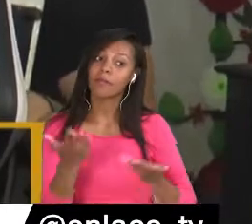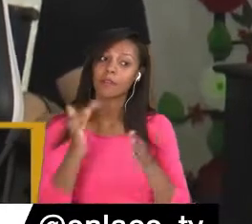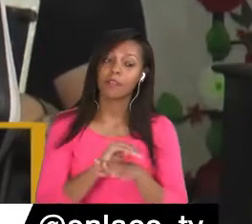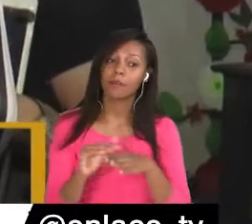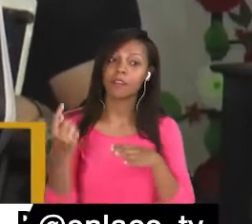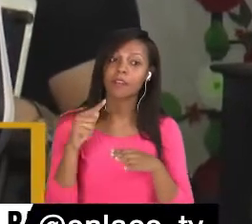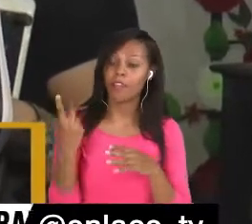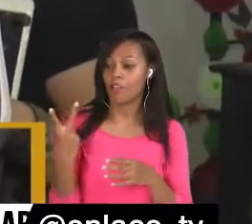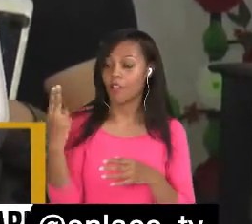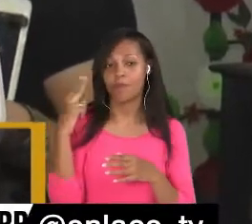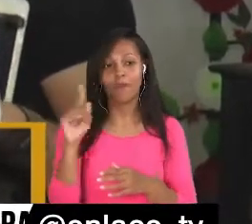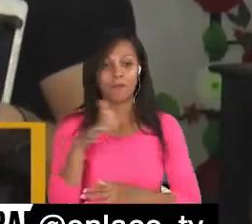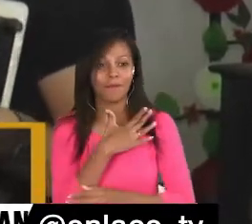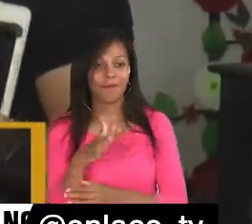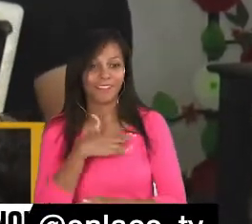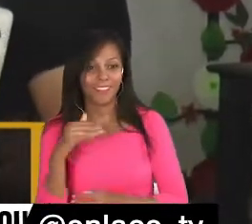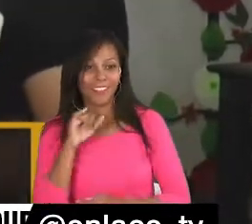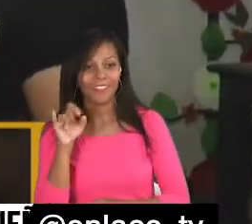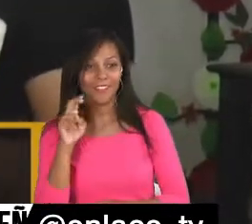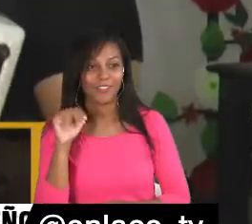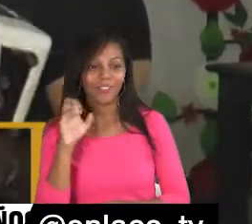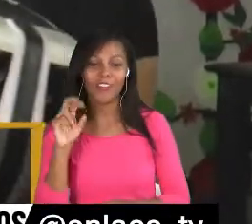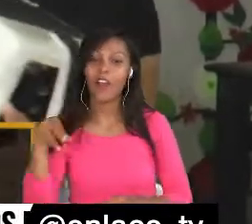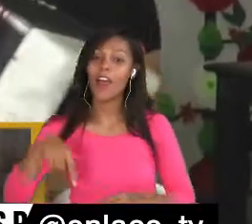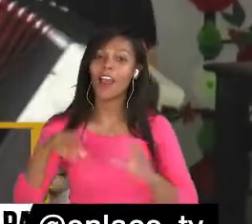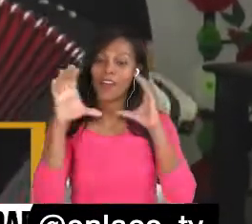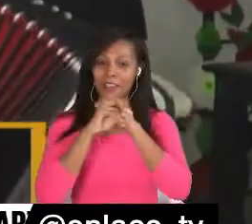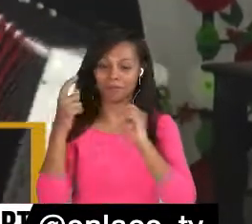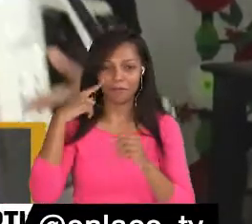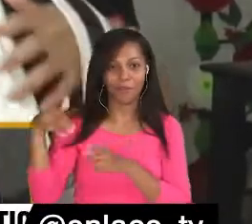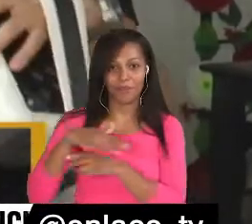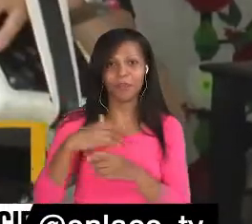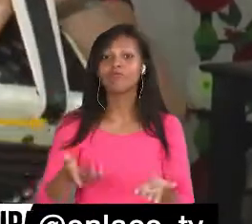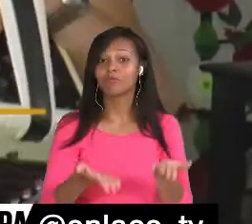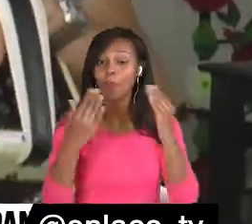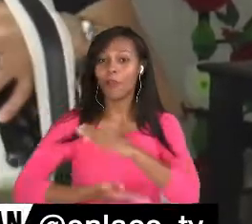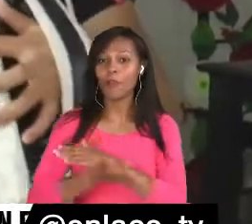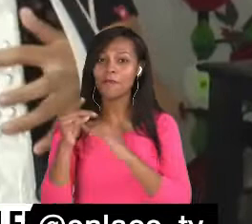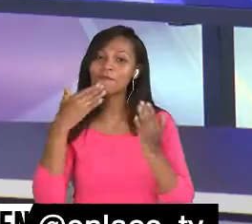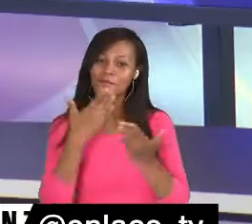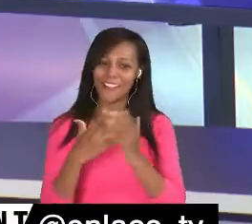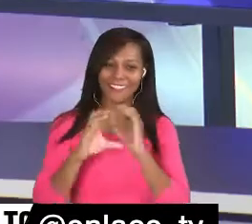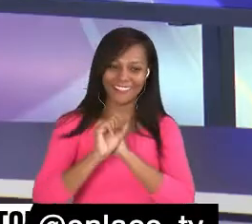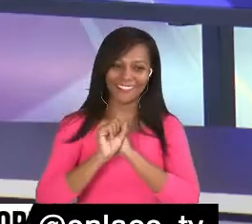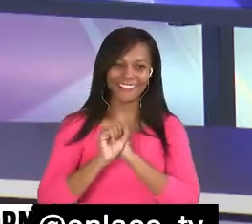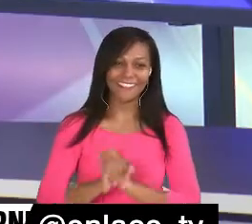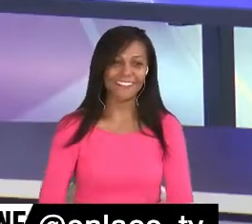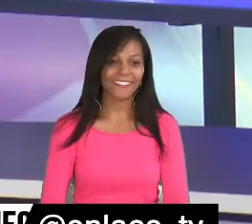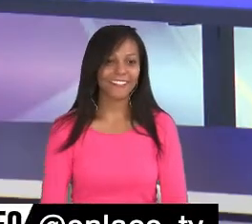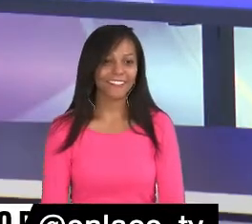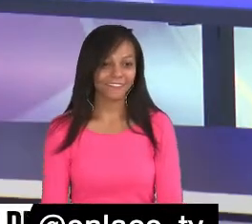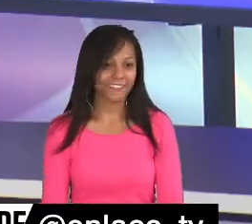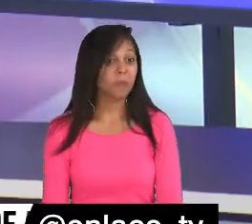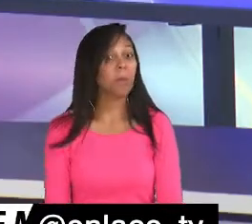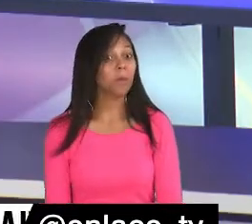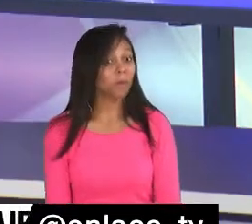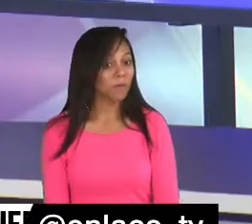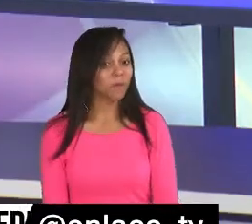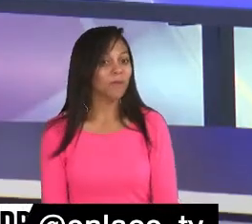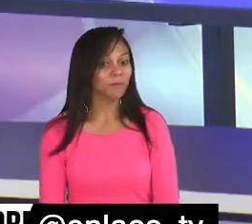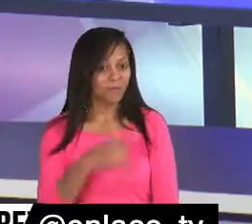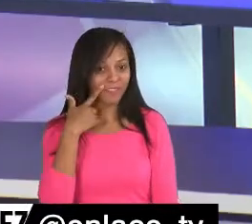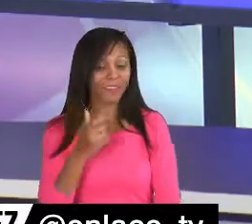musical, Junior Santiago y mi compadre Javier Camerer, esta noche en Las Playas. Continúen ustedes con más información. Muy buenas noches. Muy contento, Pedrito. No se pueden